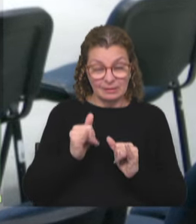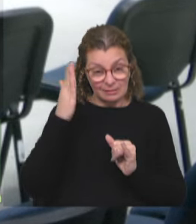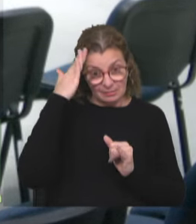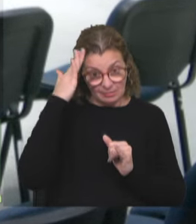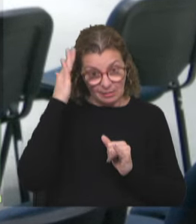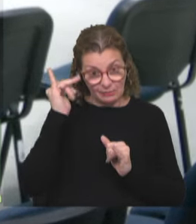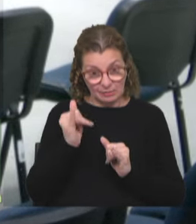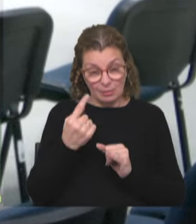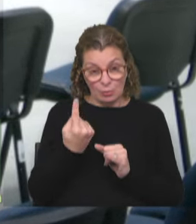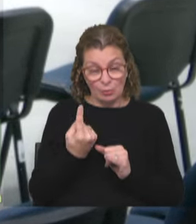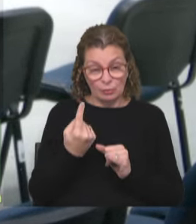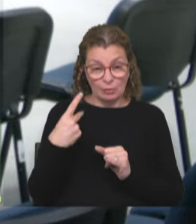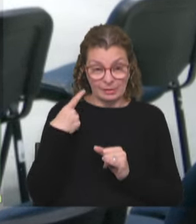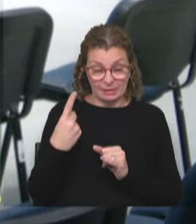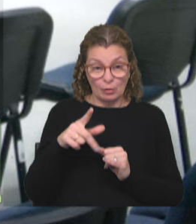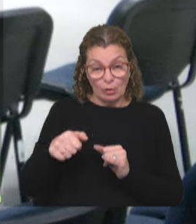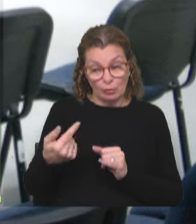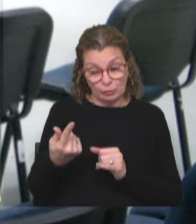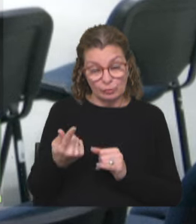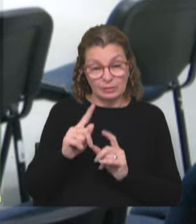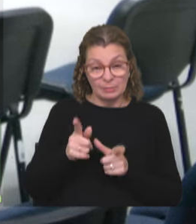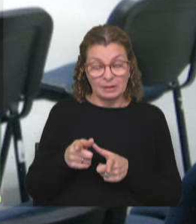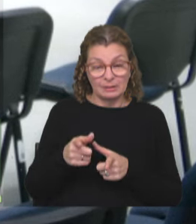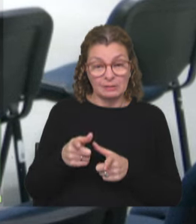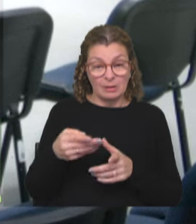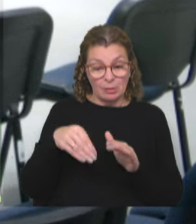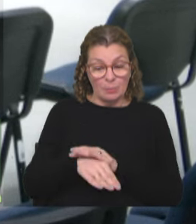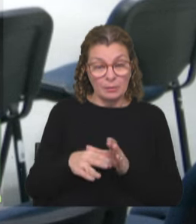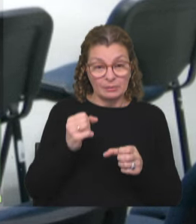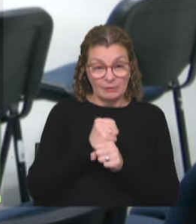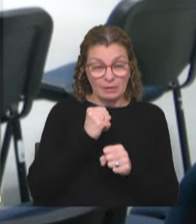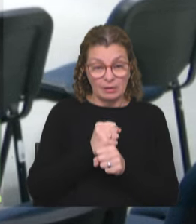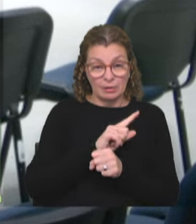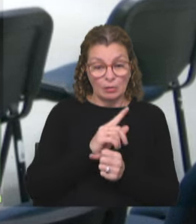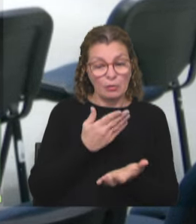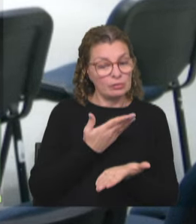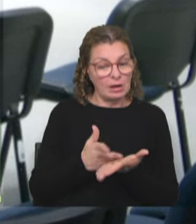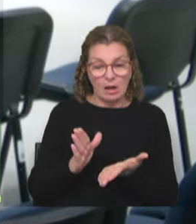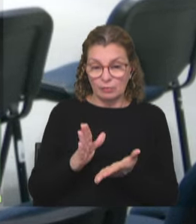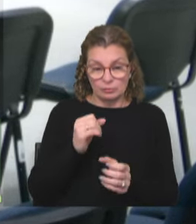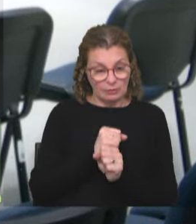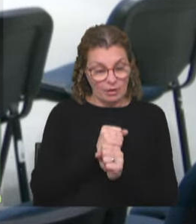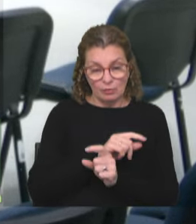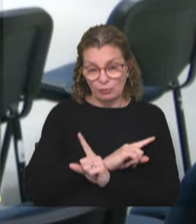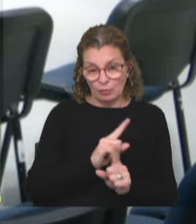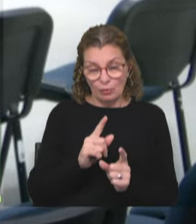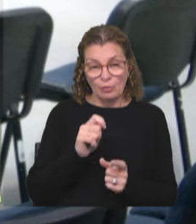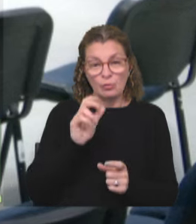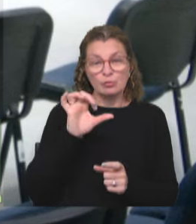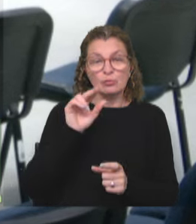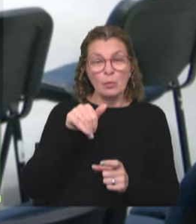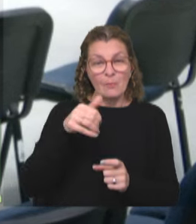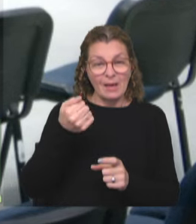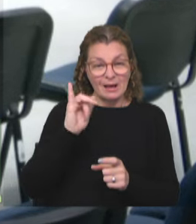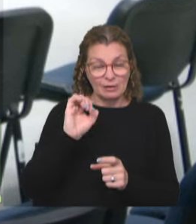estos, uno es Barbosa, el director, y otro integrante de bomberos, que no fueron separados del cargo. El sumario ahora pasa a